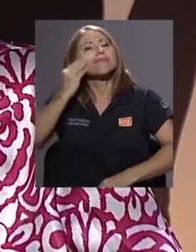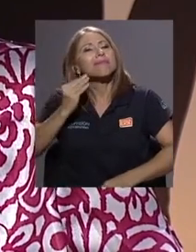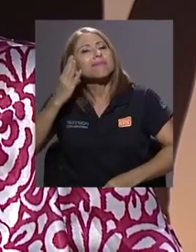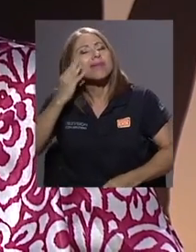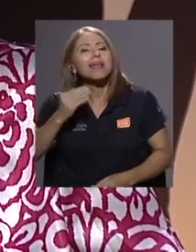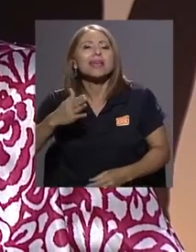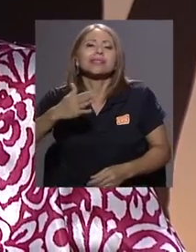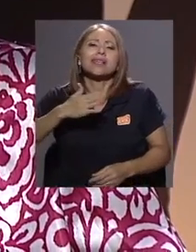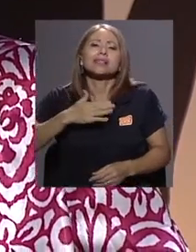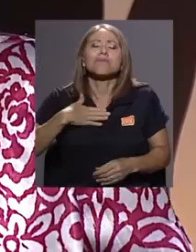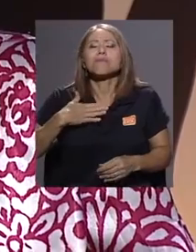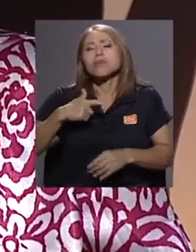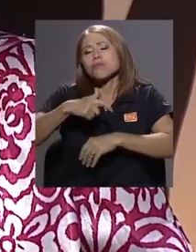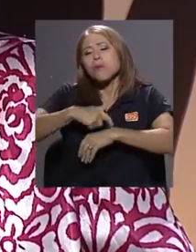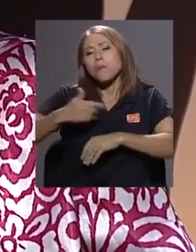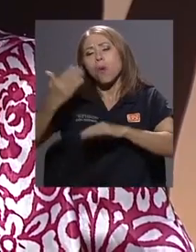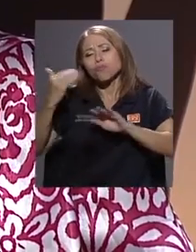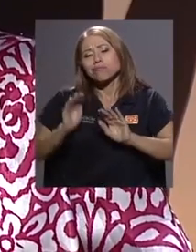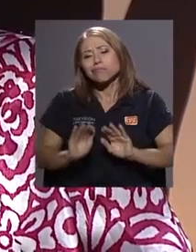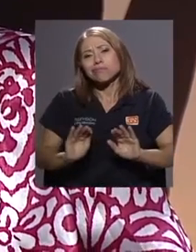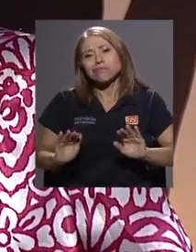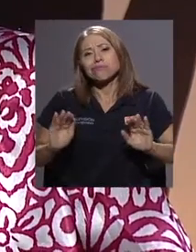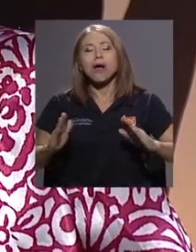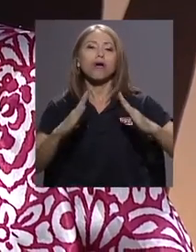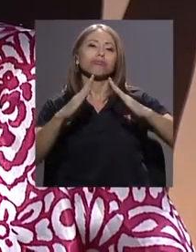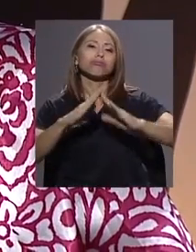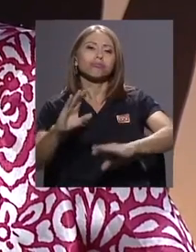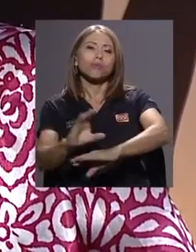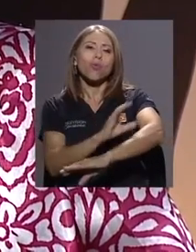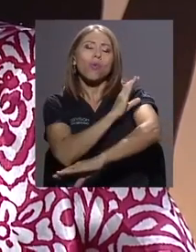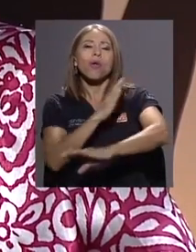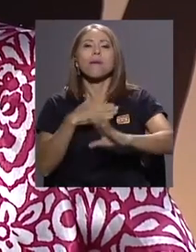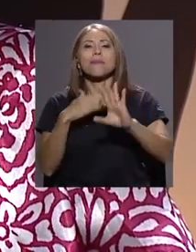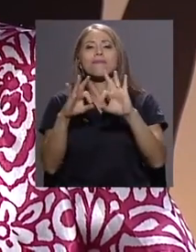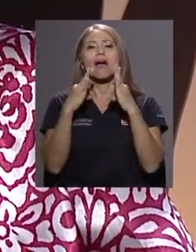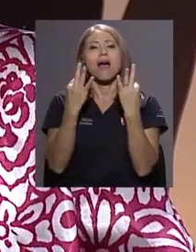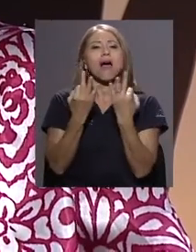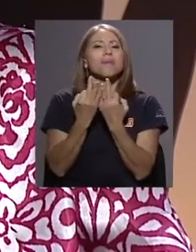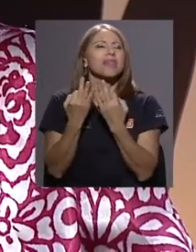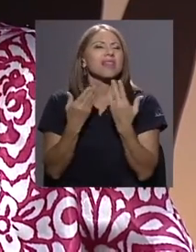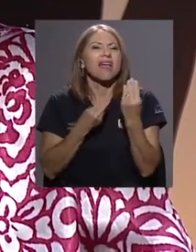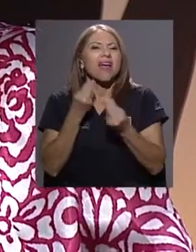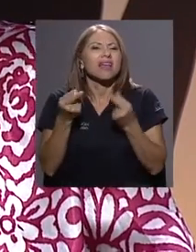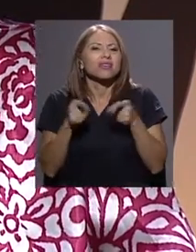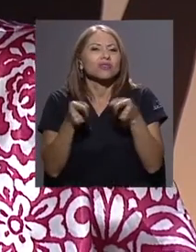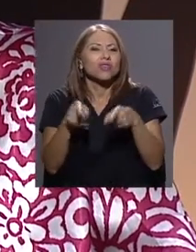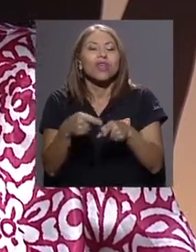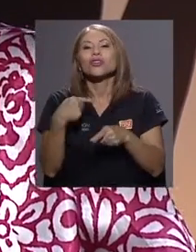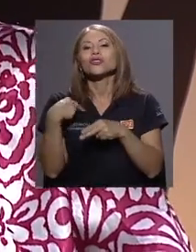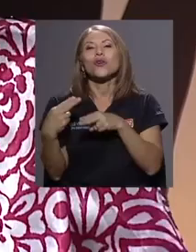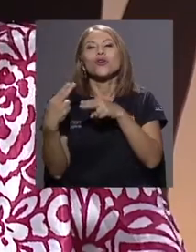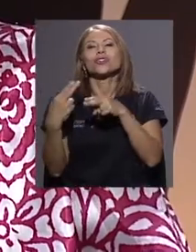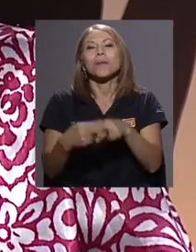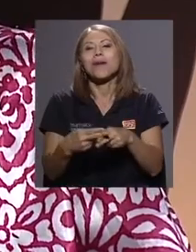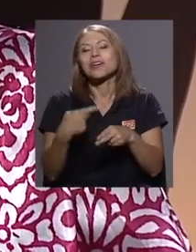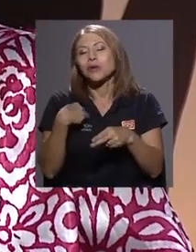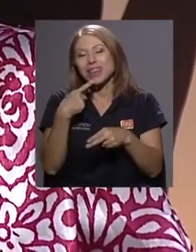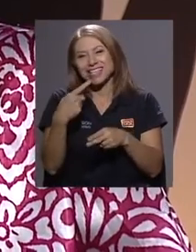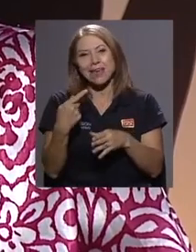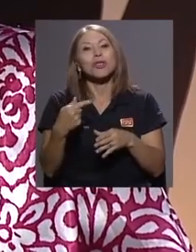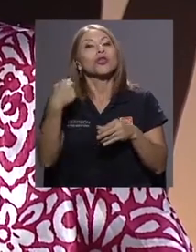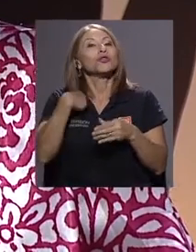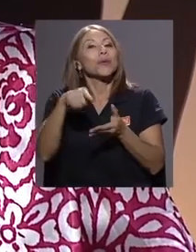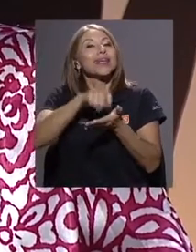de mi familia de lo que sucedía yo lo llamaba voy a escribir unos jirones de mi infancia